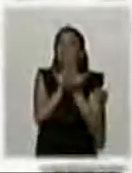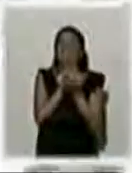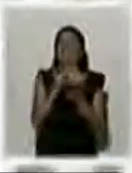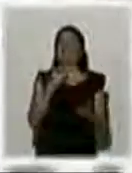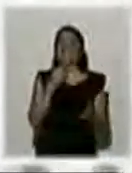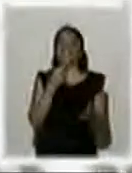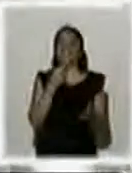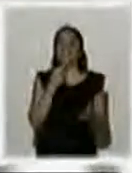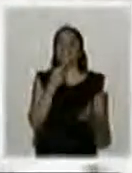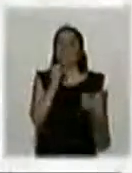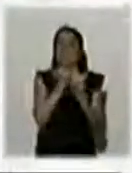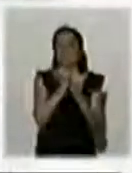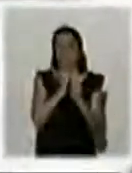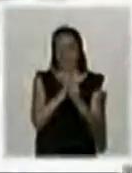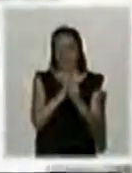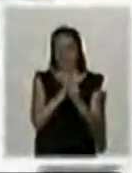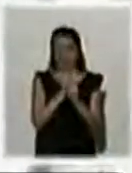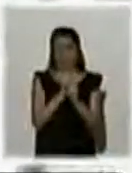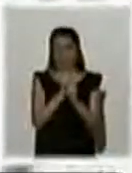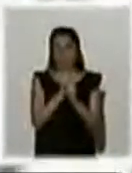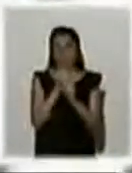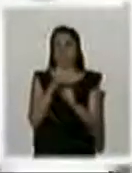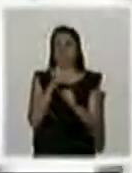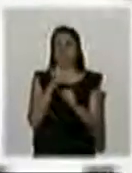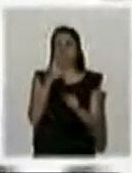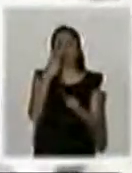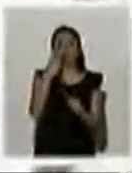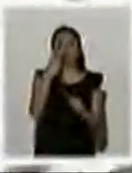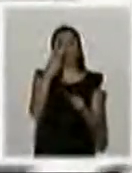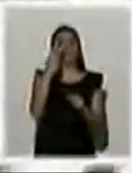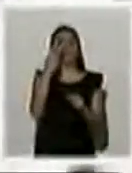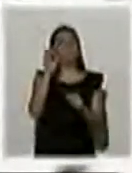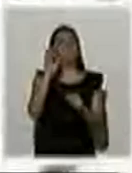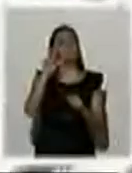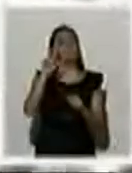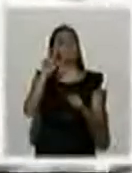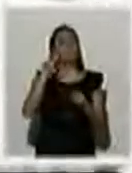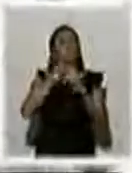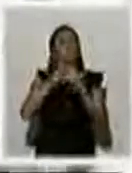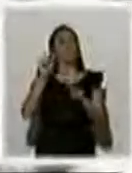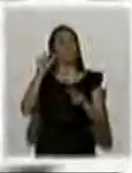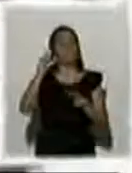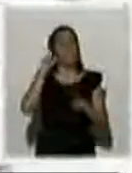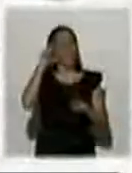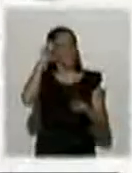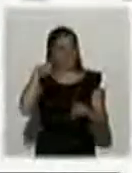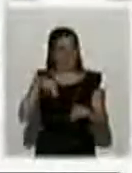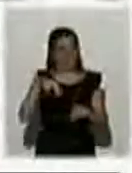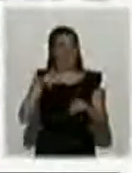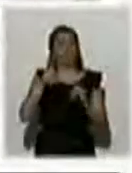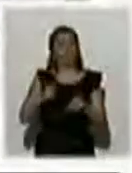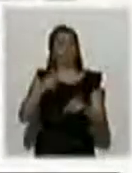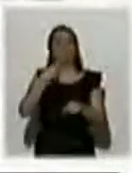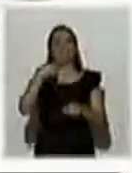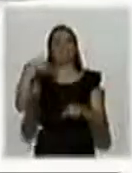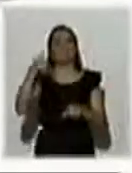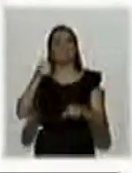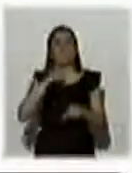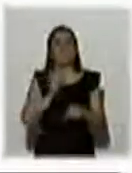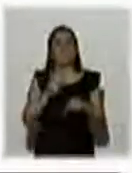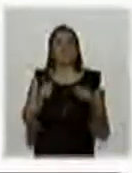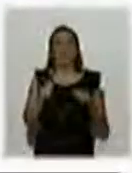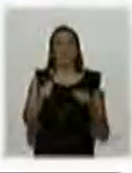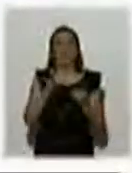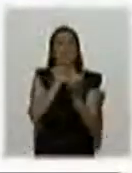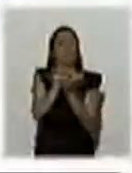el ESMATA, por ser parte de una lista opositora a la conducción gremial. La justicia